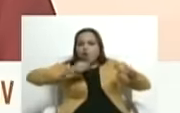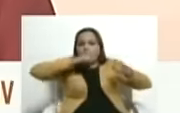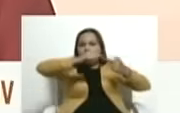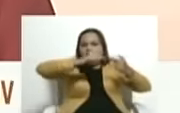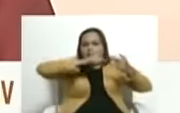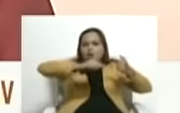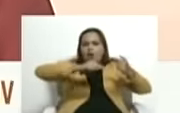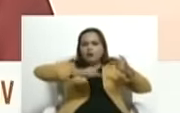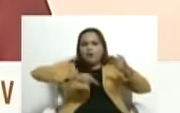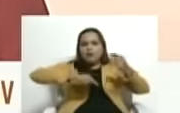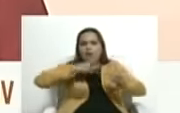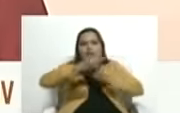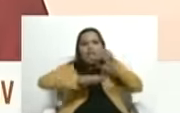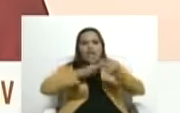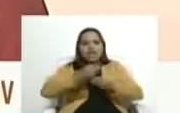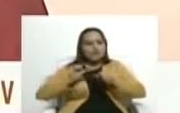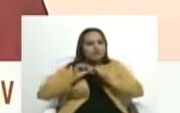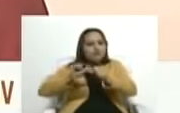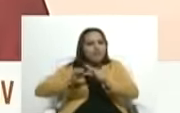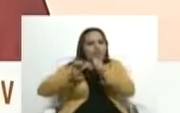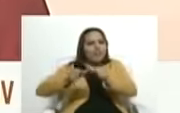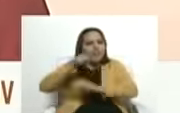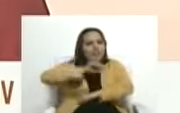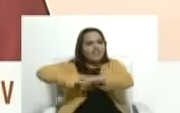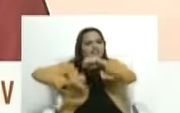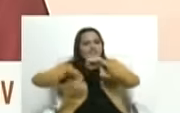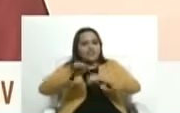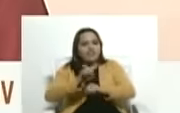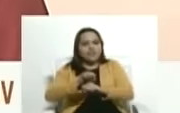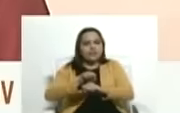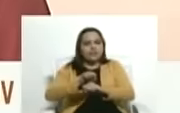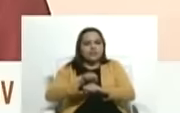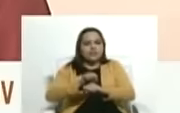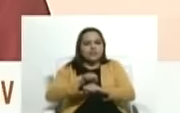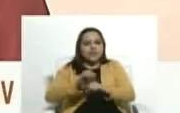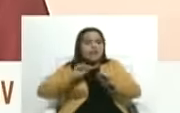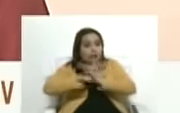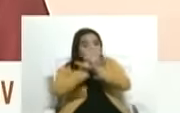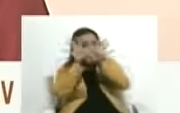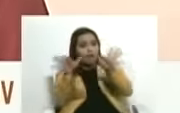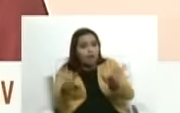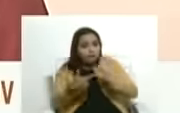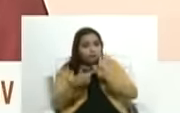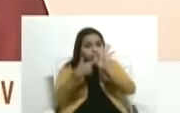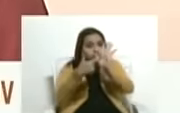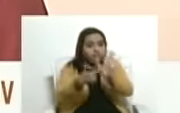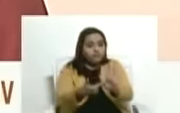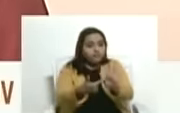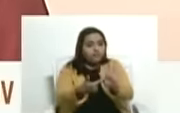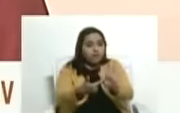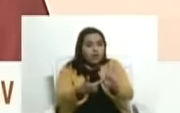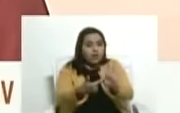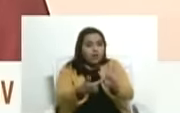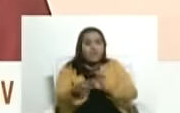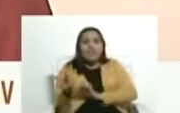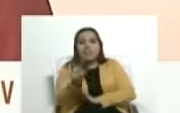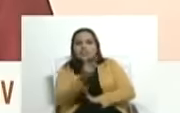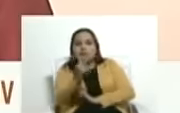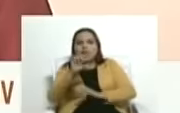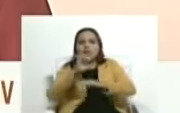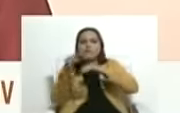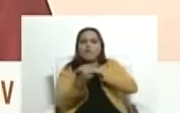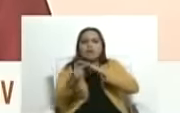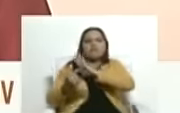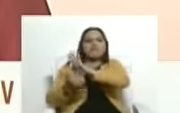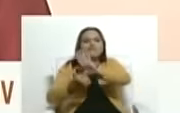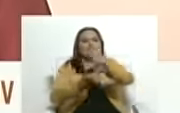ahora ha venido haciendo nuestro gobierno para dejar claro ante Venezuela, Guyana y el